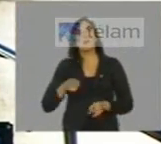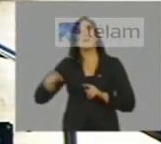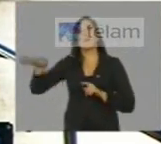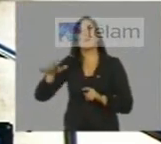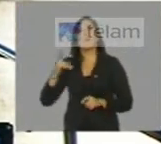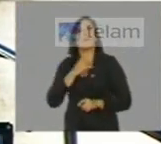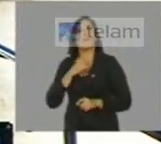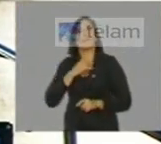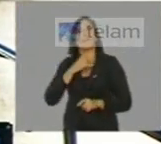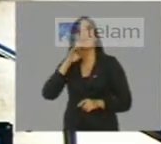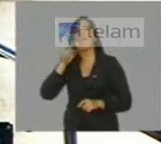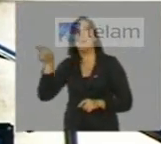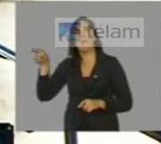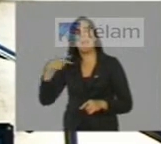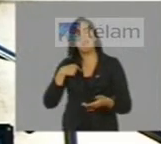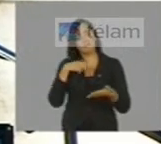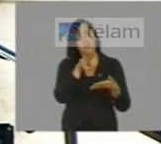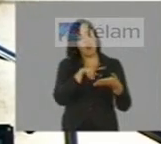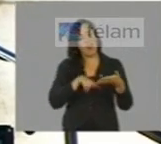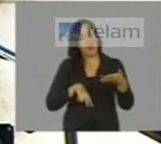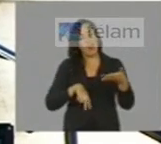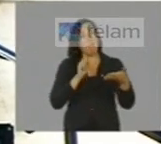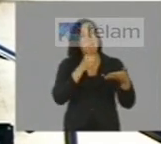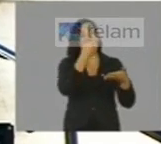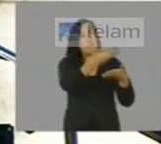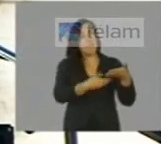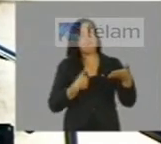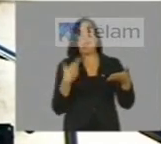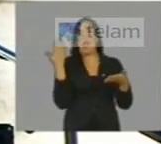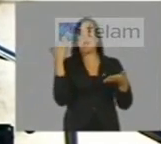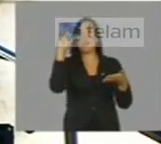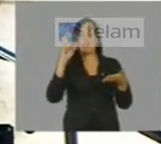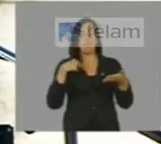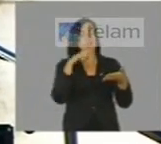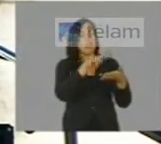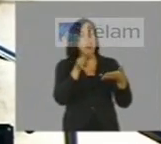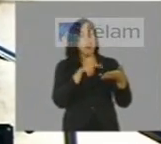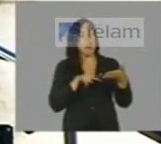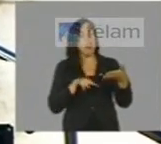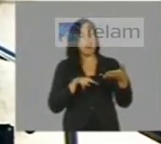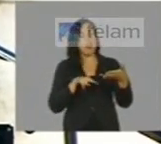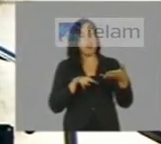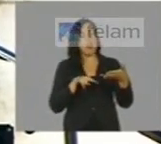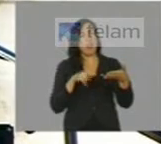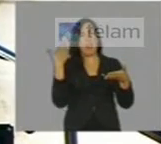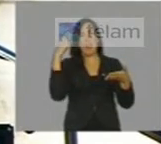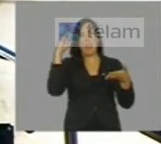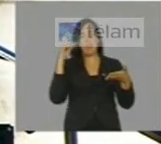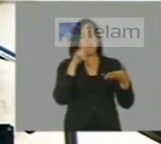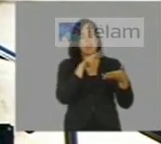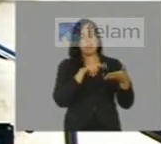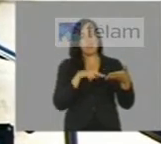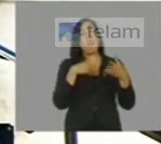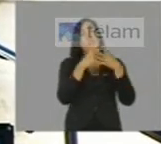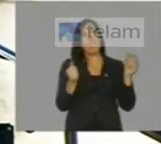Plata. Yo leí anoche una parte de ese manifiesto y después cuando volvía en el